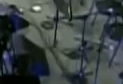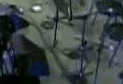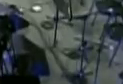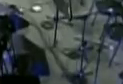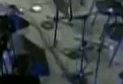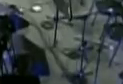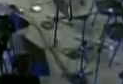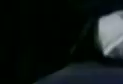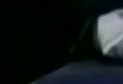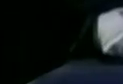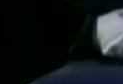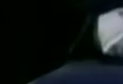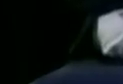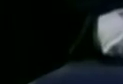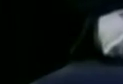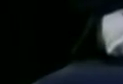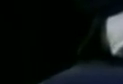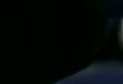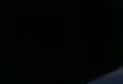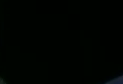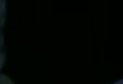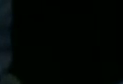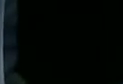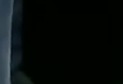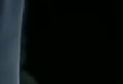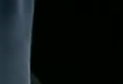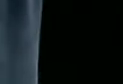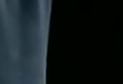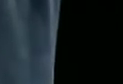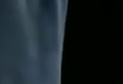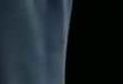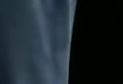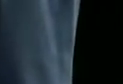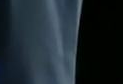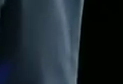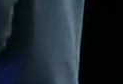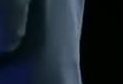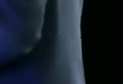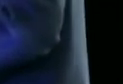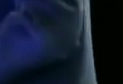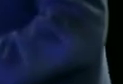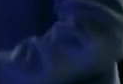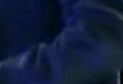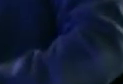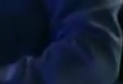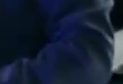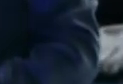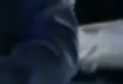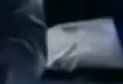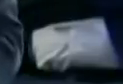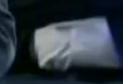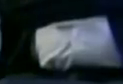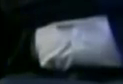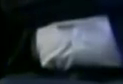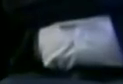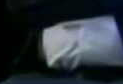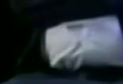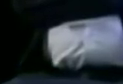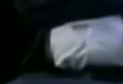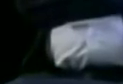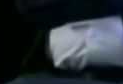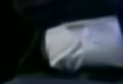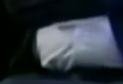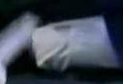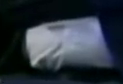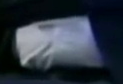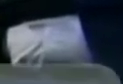Arreaza. Solidaridad de quien queremos tener solidaridad, de los pueblos, de los movimientos sociales, de las